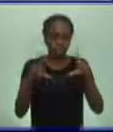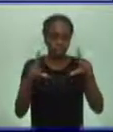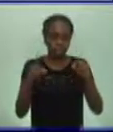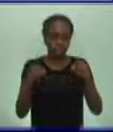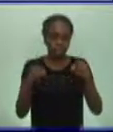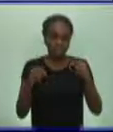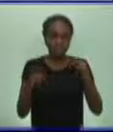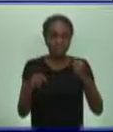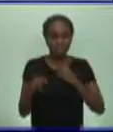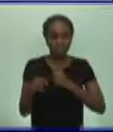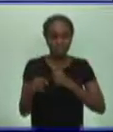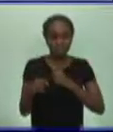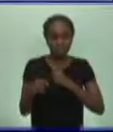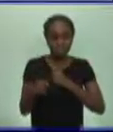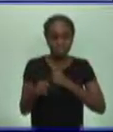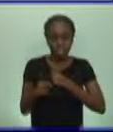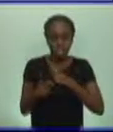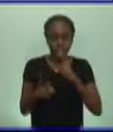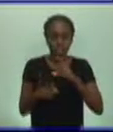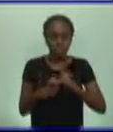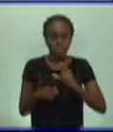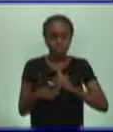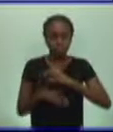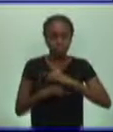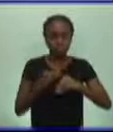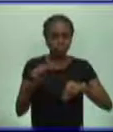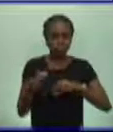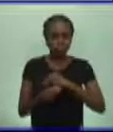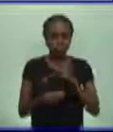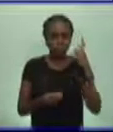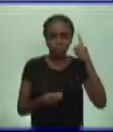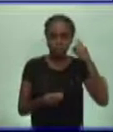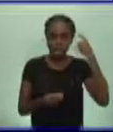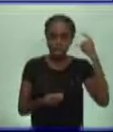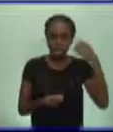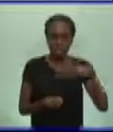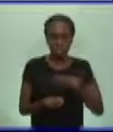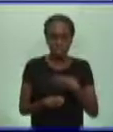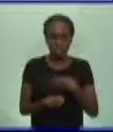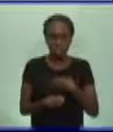gracioso cómo el campesino tuvo que cambiar de opinión. ¿No es cierto?